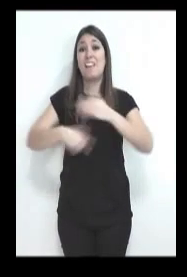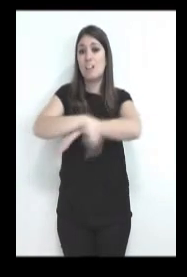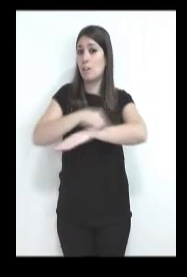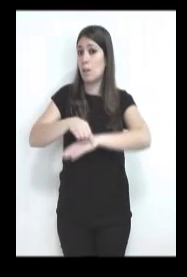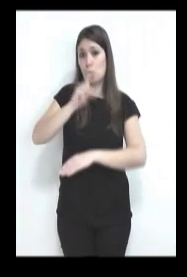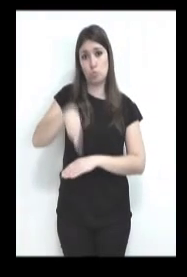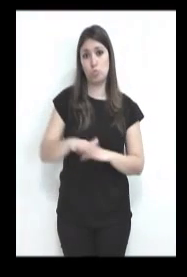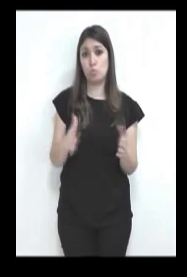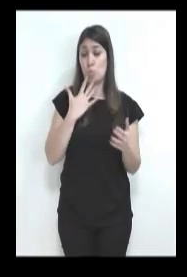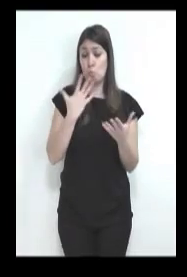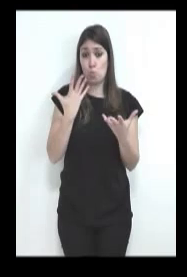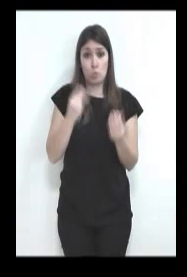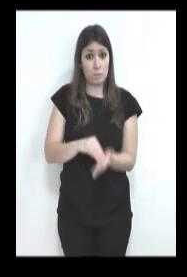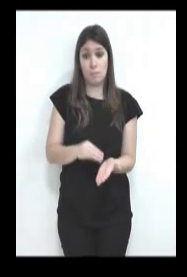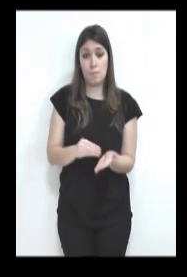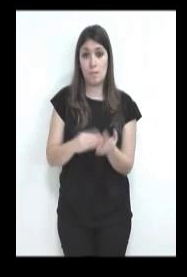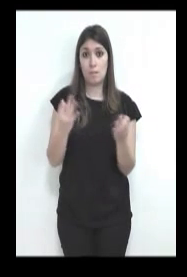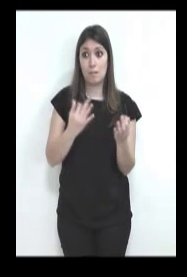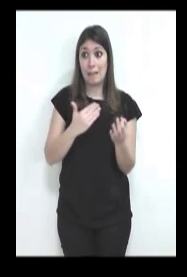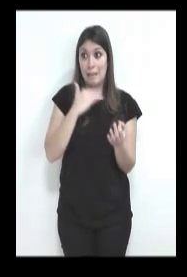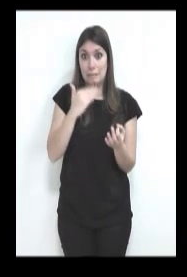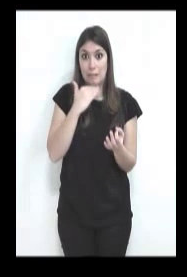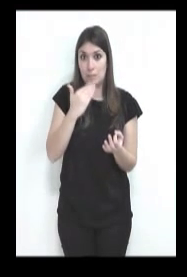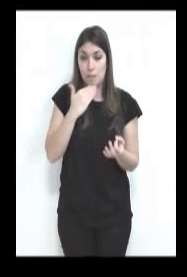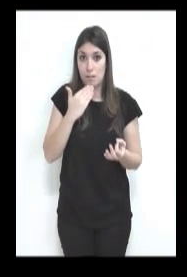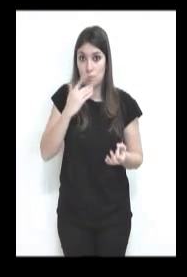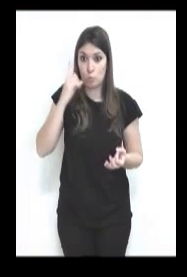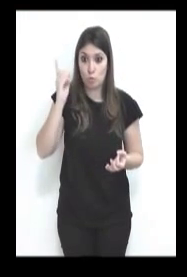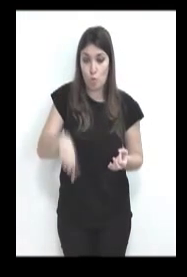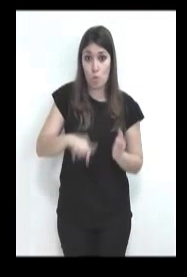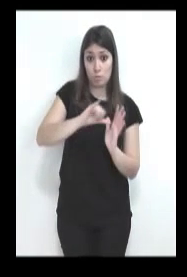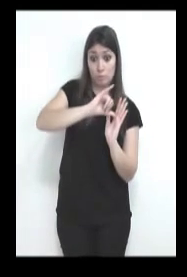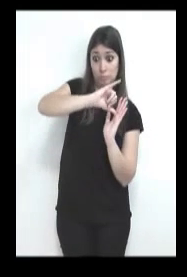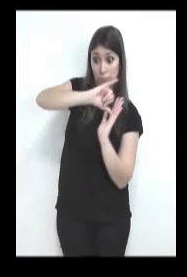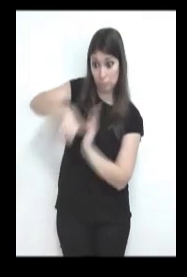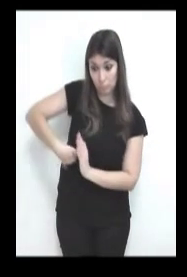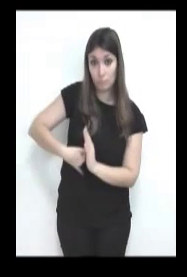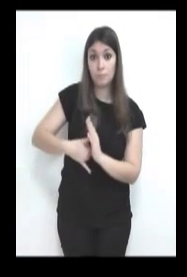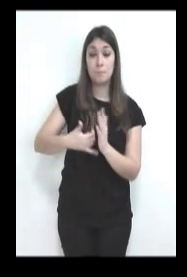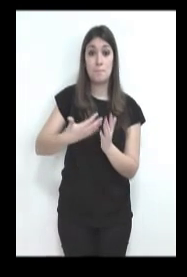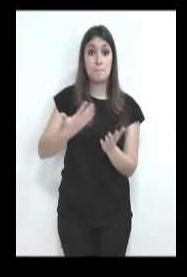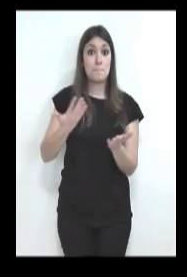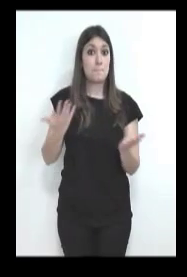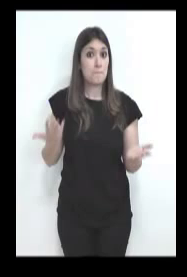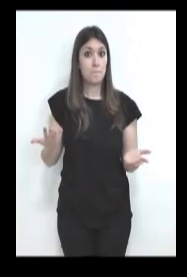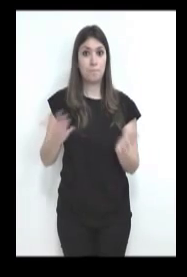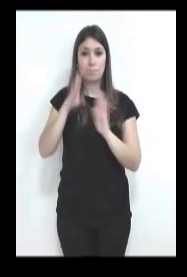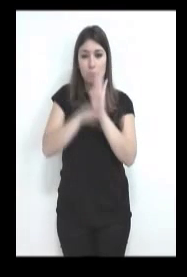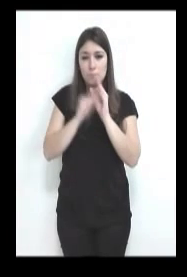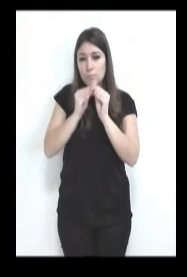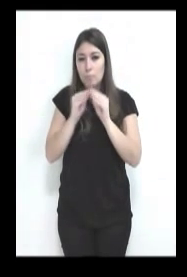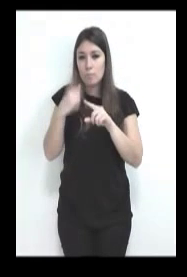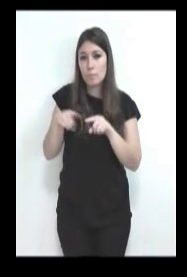en muchos casos casi todo lo que la rodea a las aplicaciones